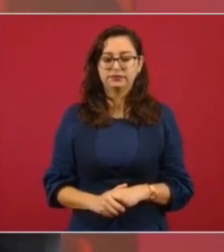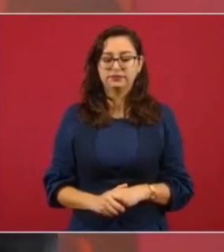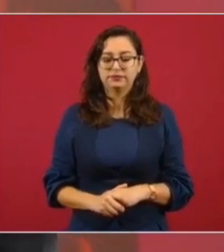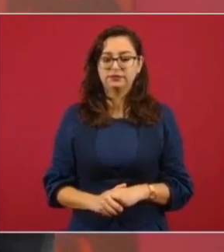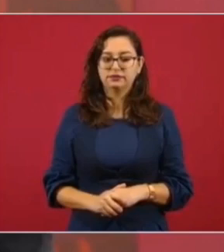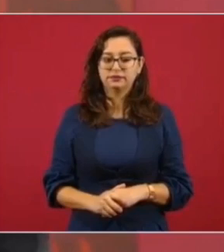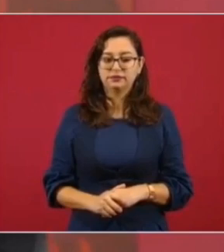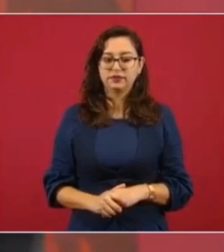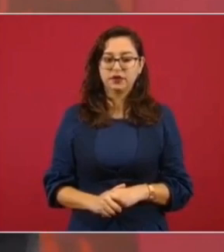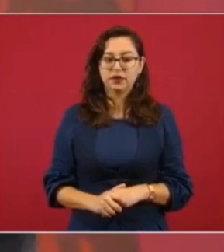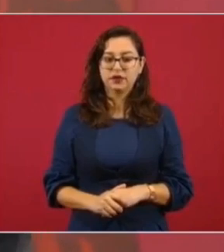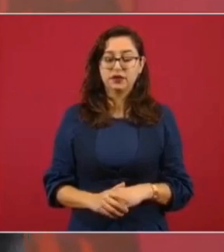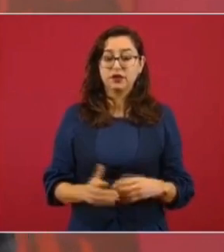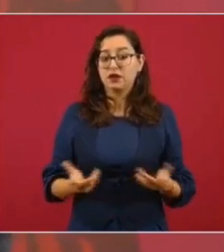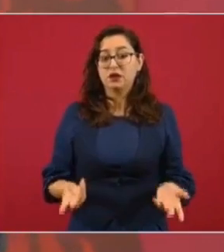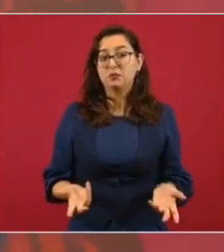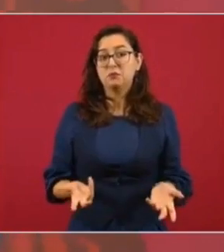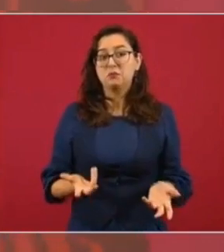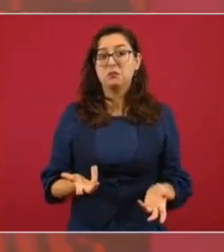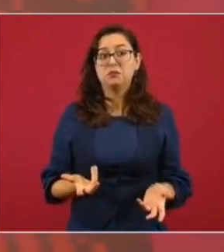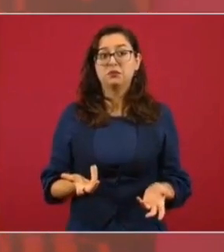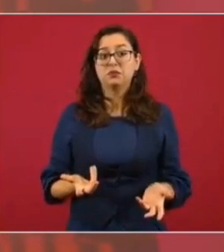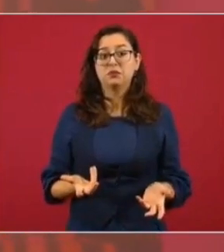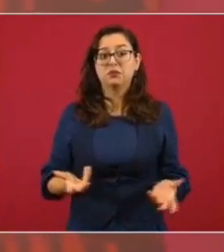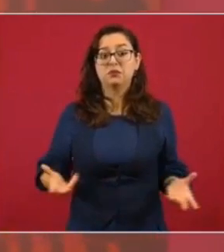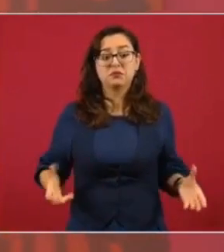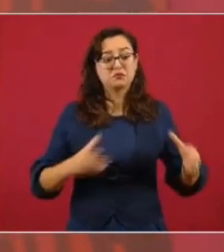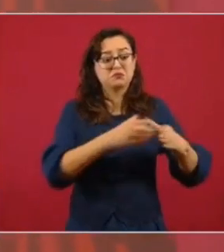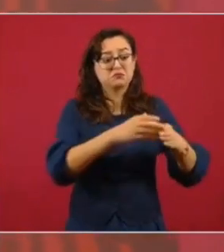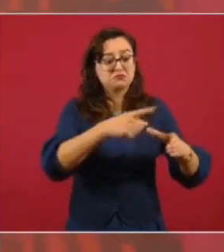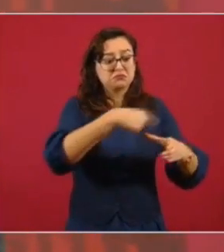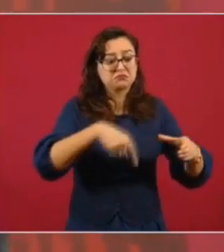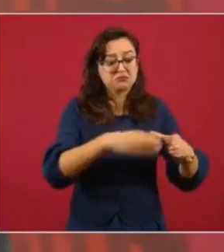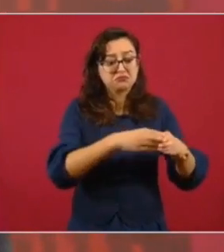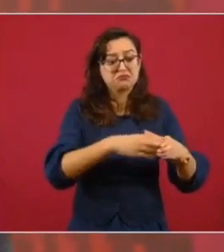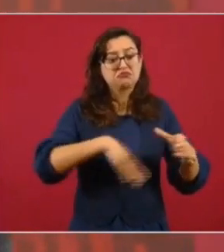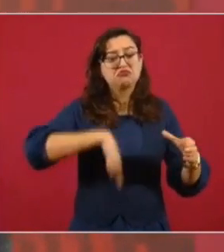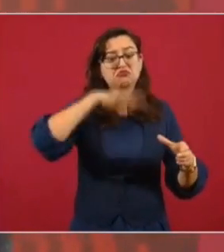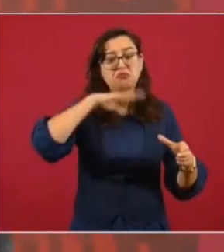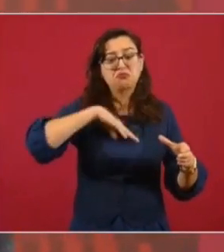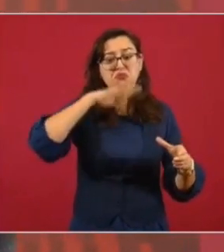porque era una falta de conciencia,